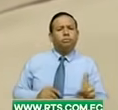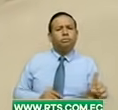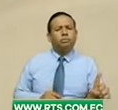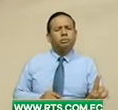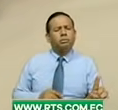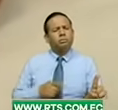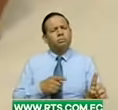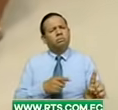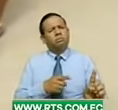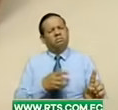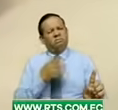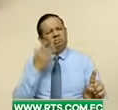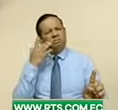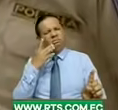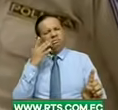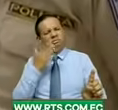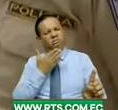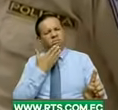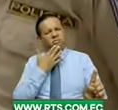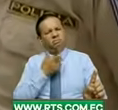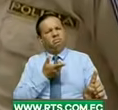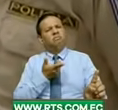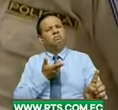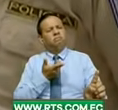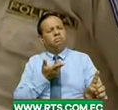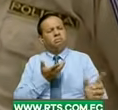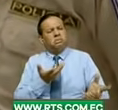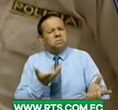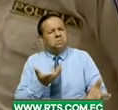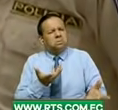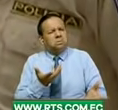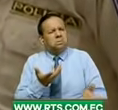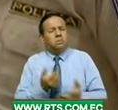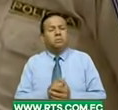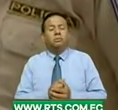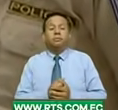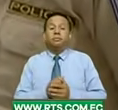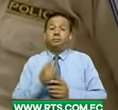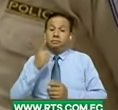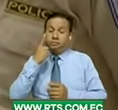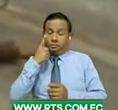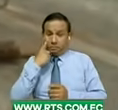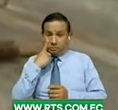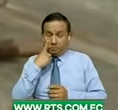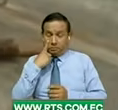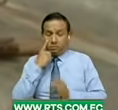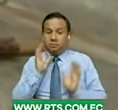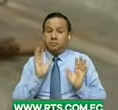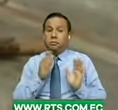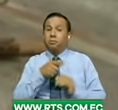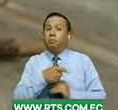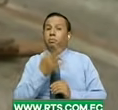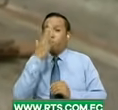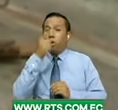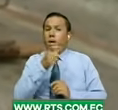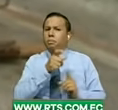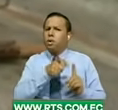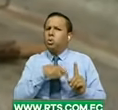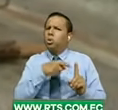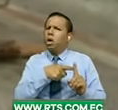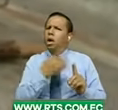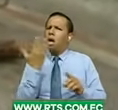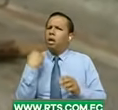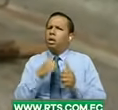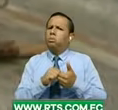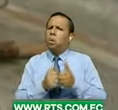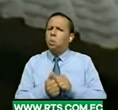Policía Nacional resulta complicado establecer una hipótesis en torno a este nuevo crimen, puesto que la víctima no